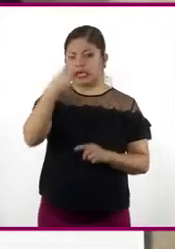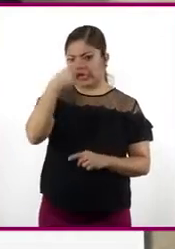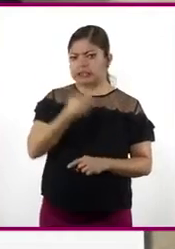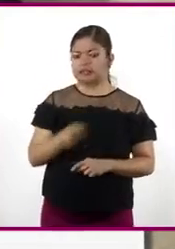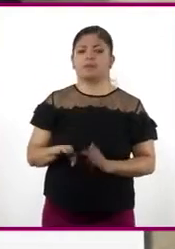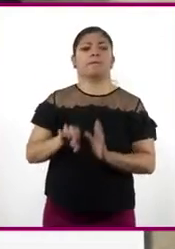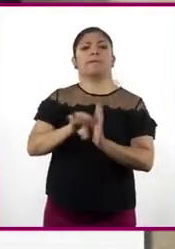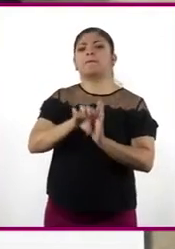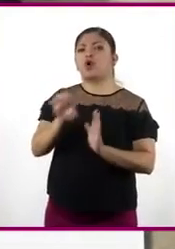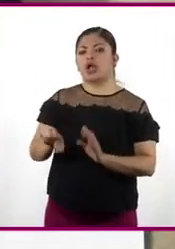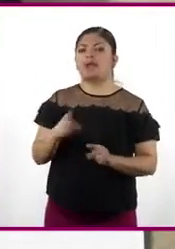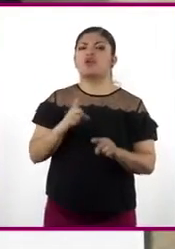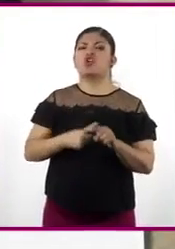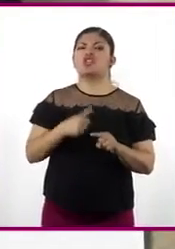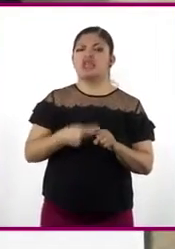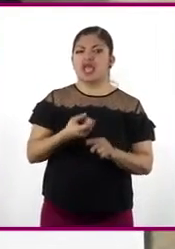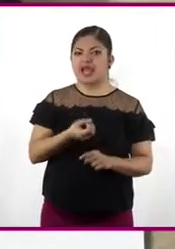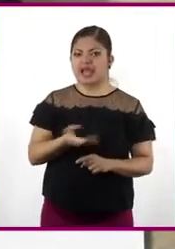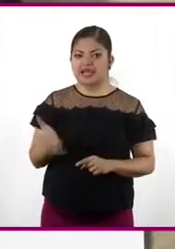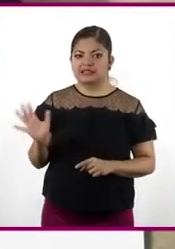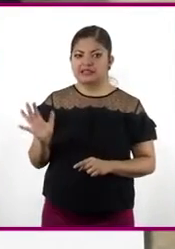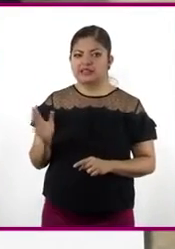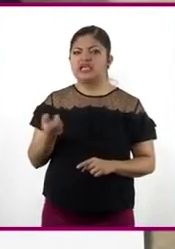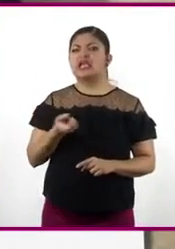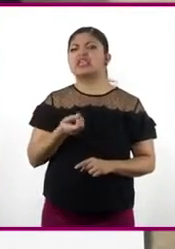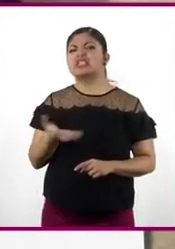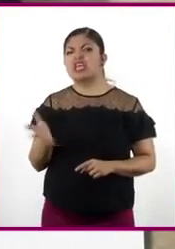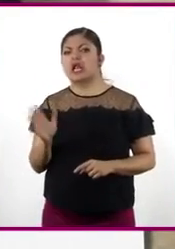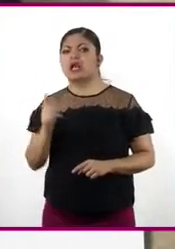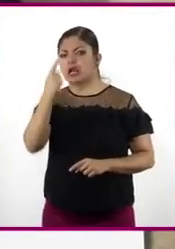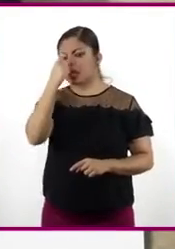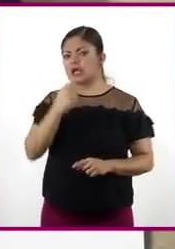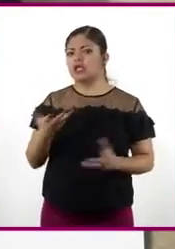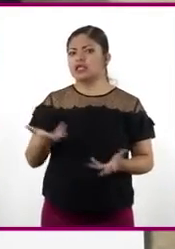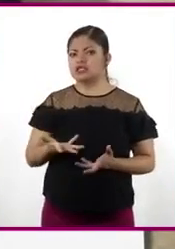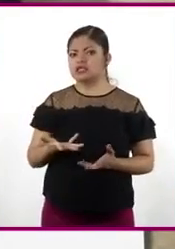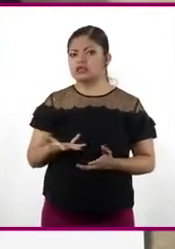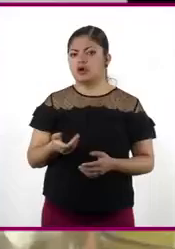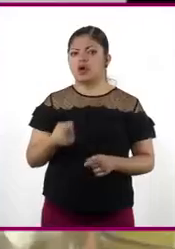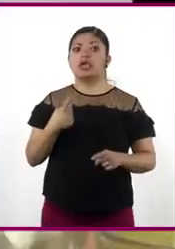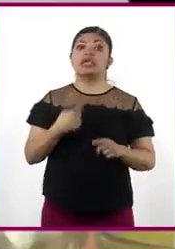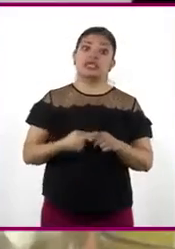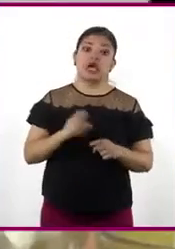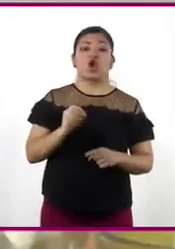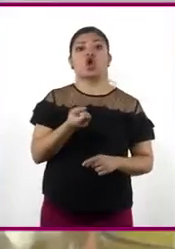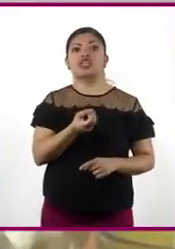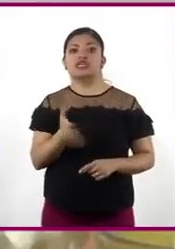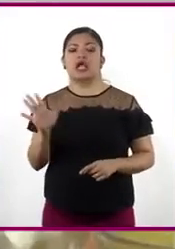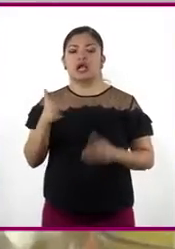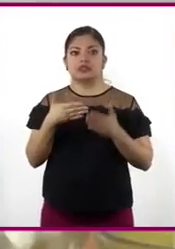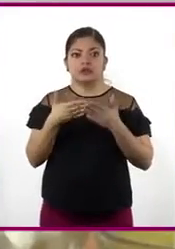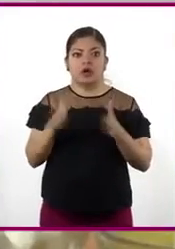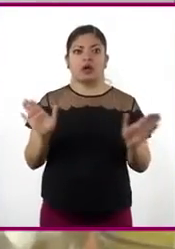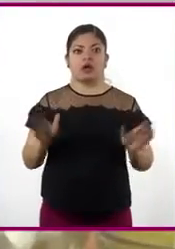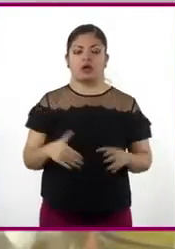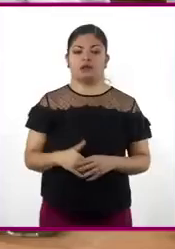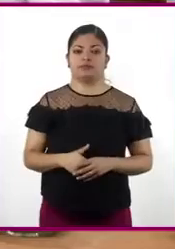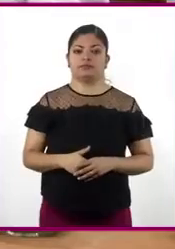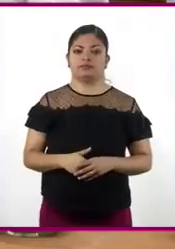ejemplo, ¿quiénes? ¿Quién o quiénes lo hicieron? ¿Quién o quiénes lo descubrieron?